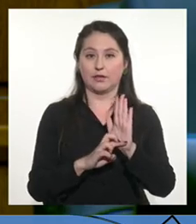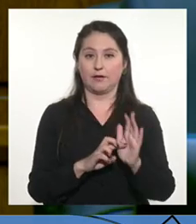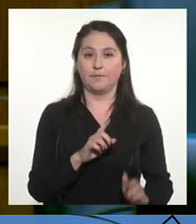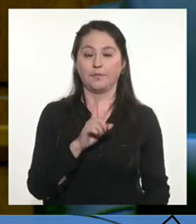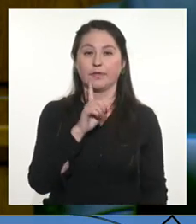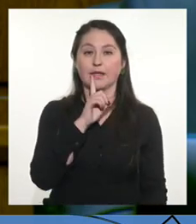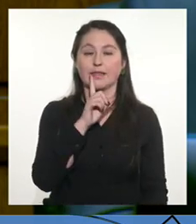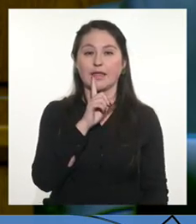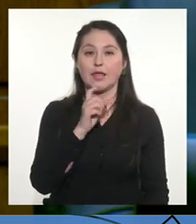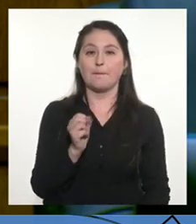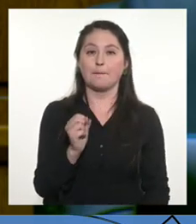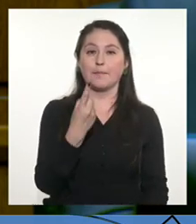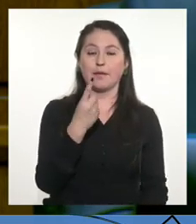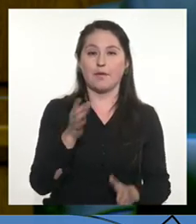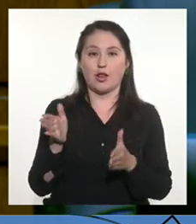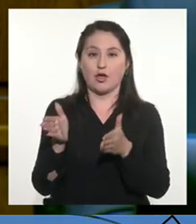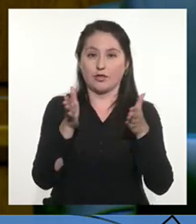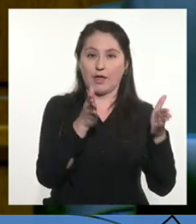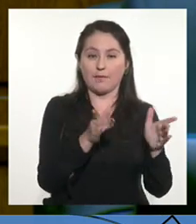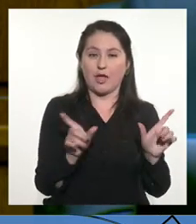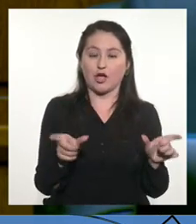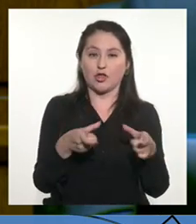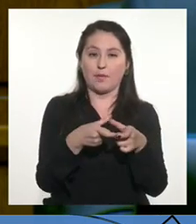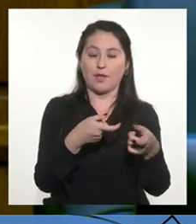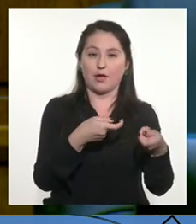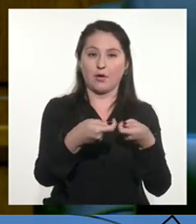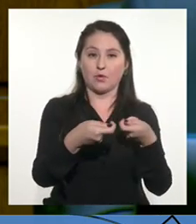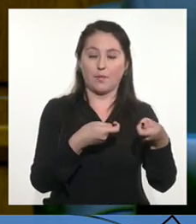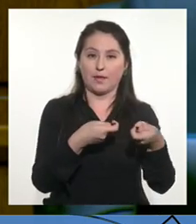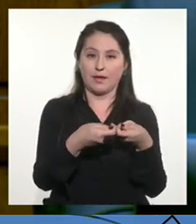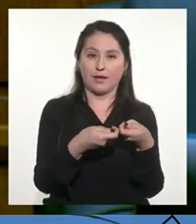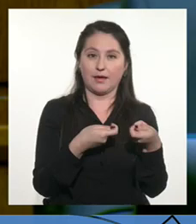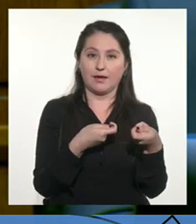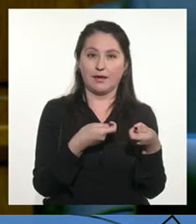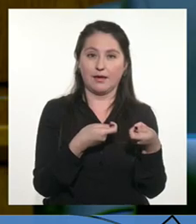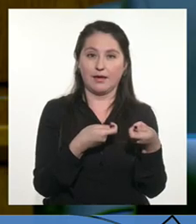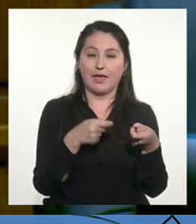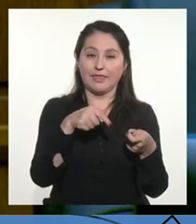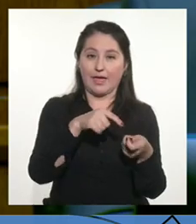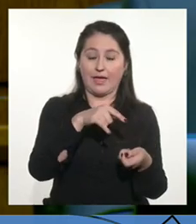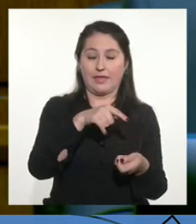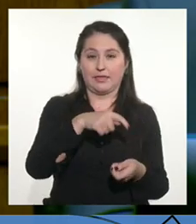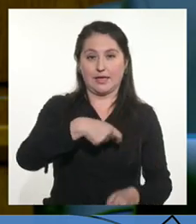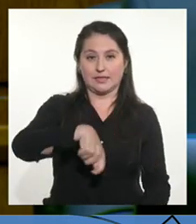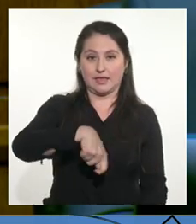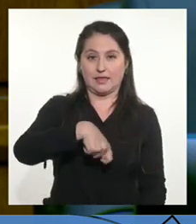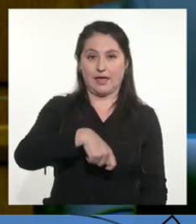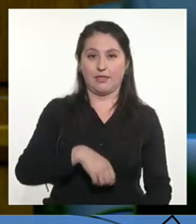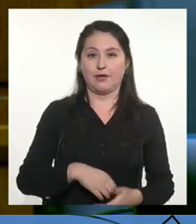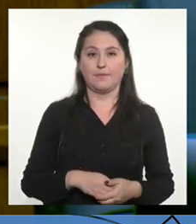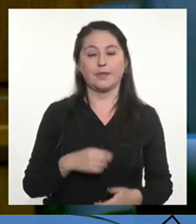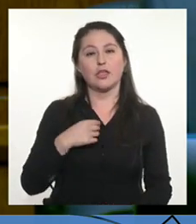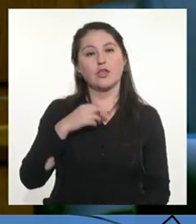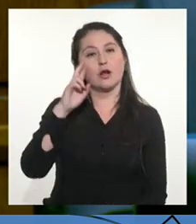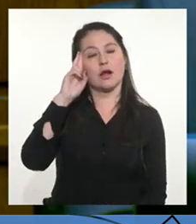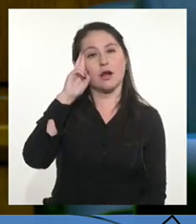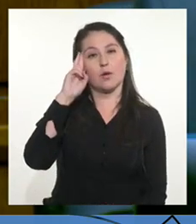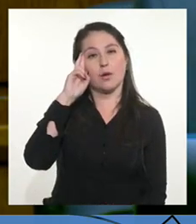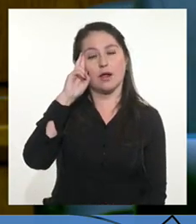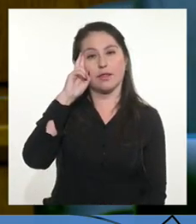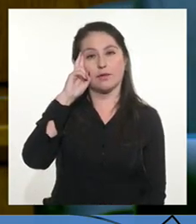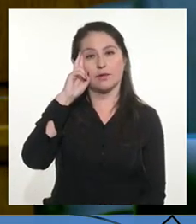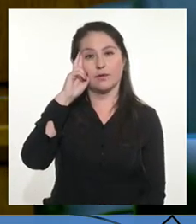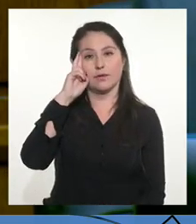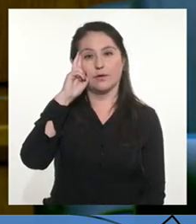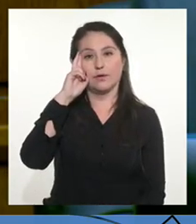proyecto productividad que se ingresó en la comisión de economía de este senado y recuerdo que al respecto